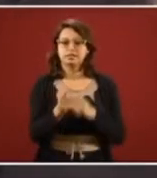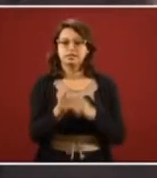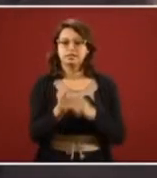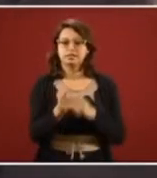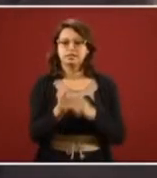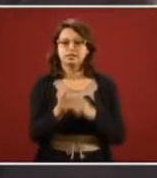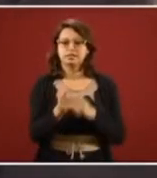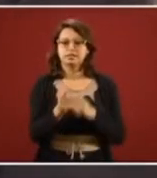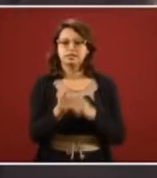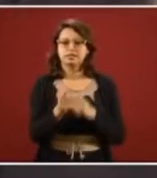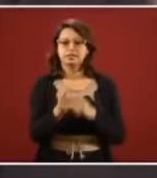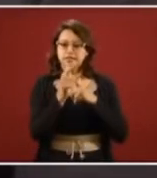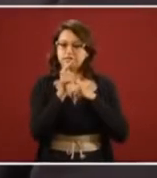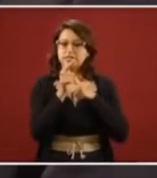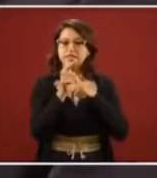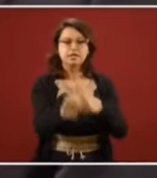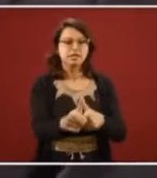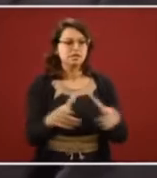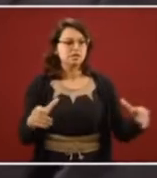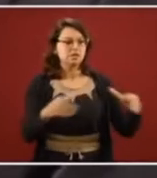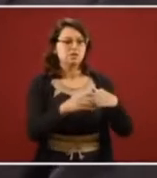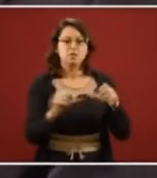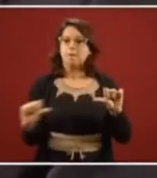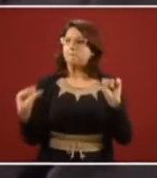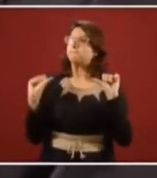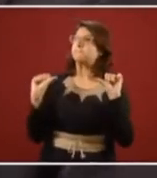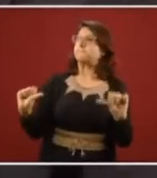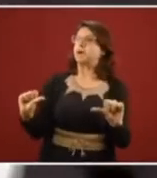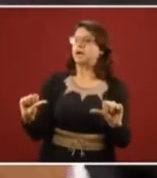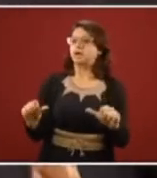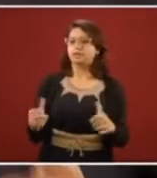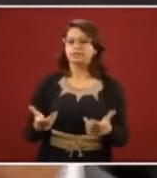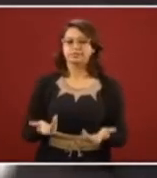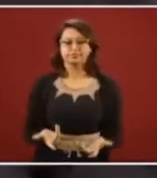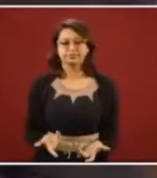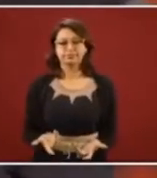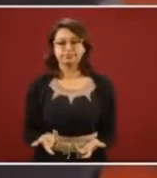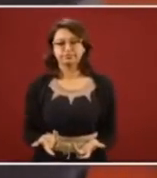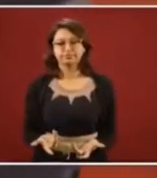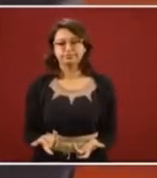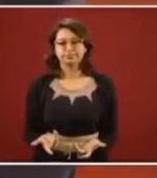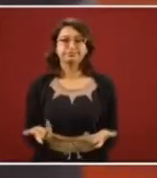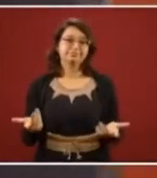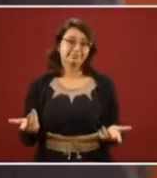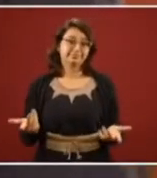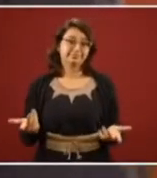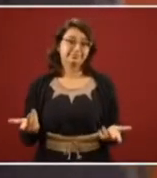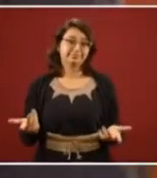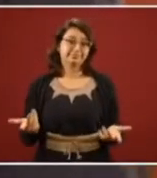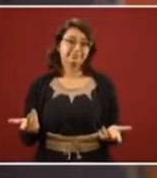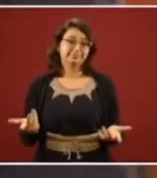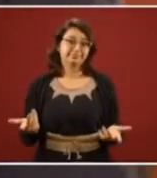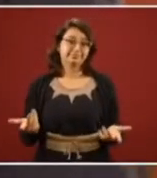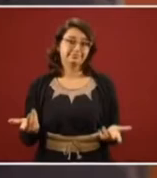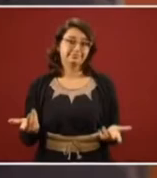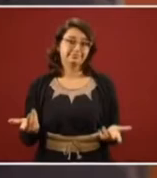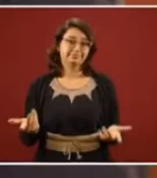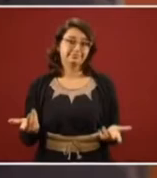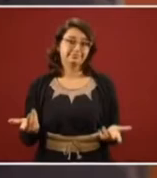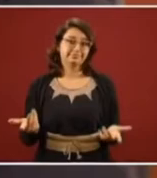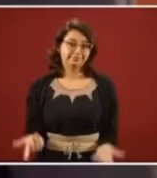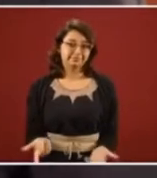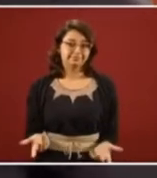testear es juego bueno la palabra lo dice en the work